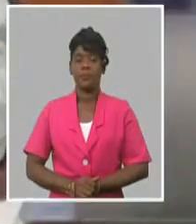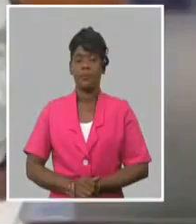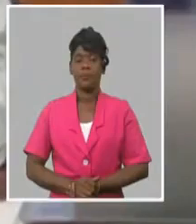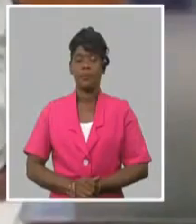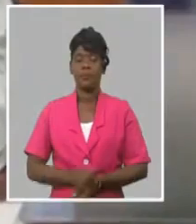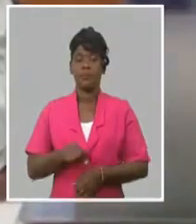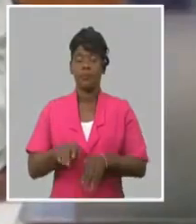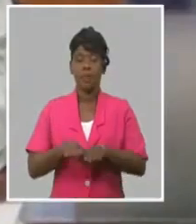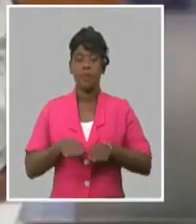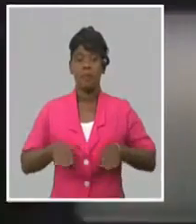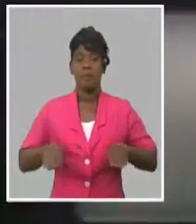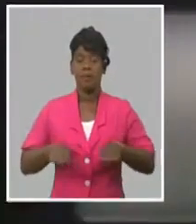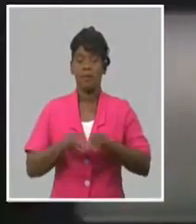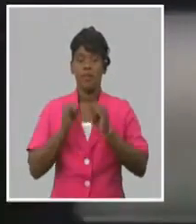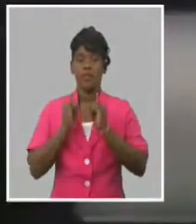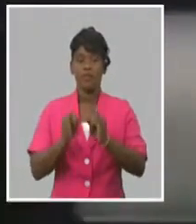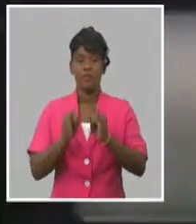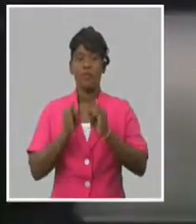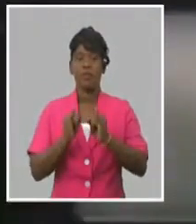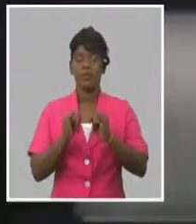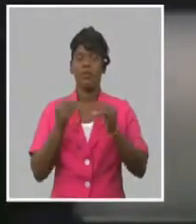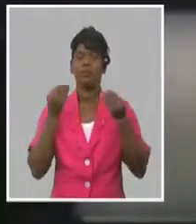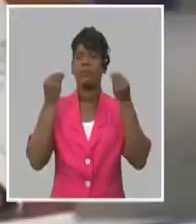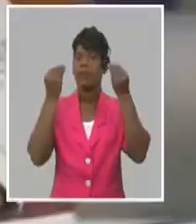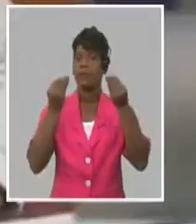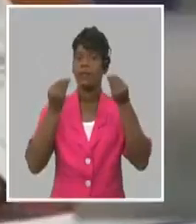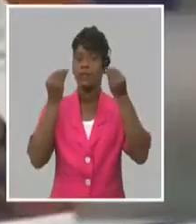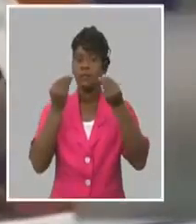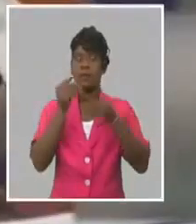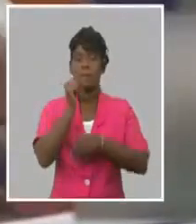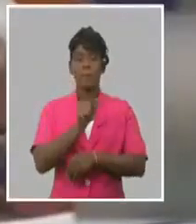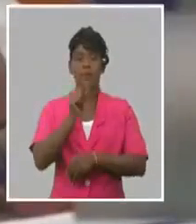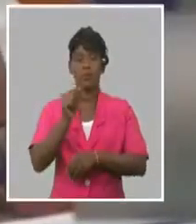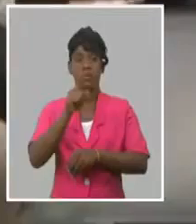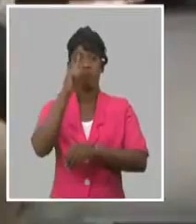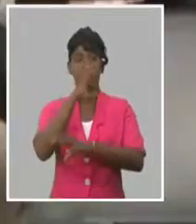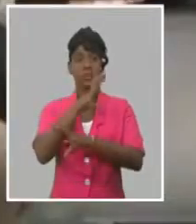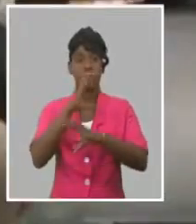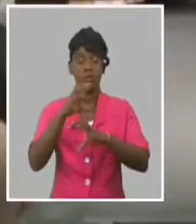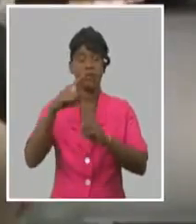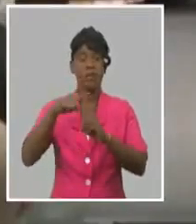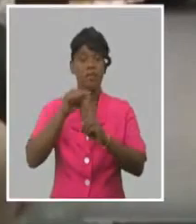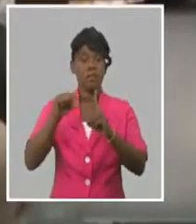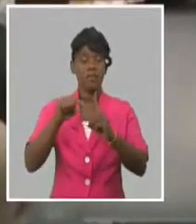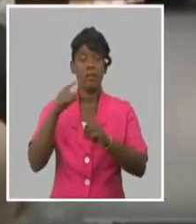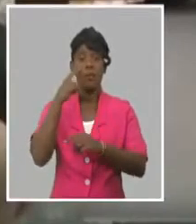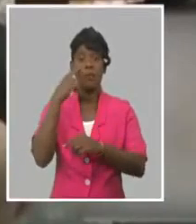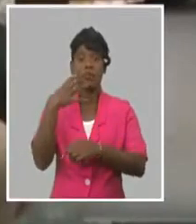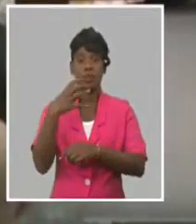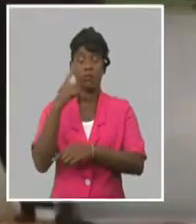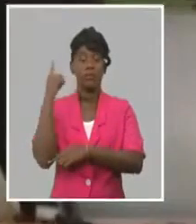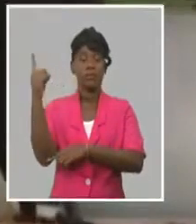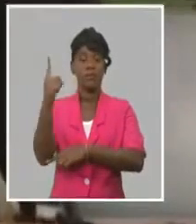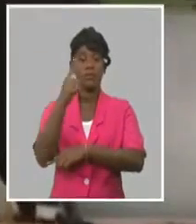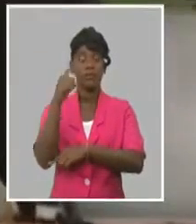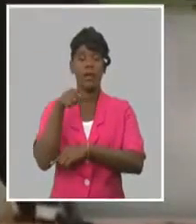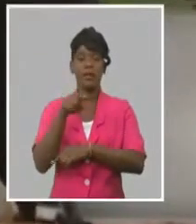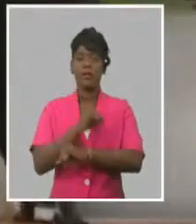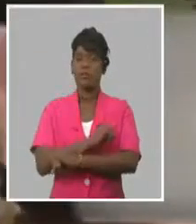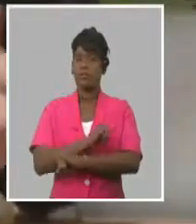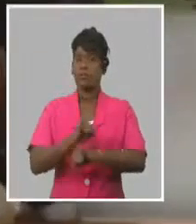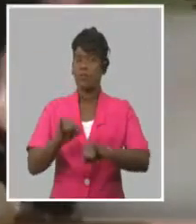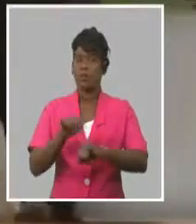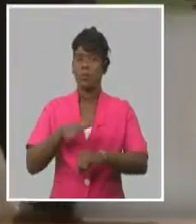Un espacio para la información y el análisis de los más importantes temas nacionales. Programa para la